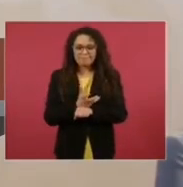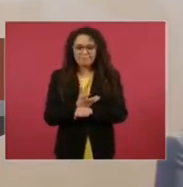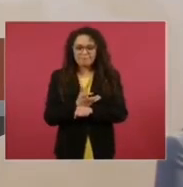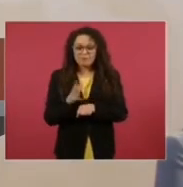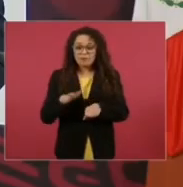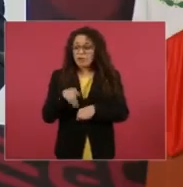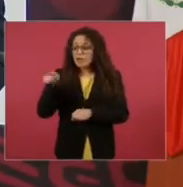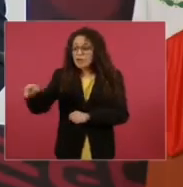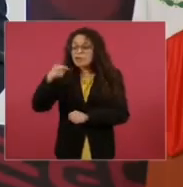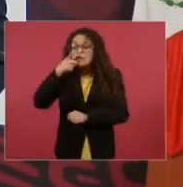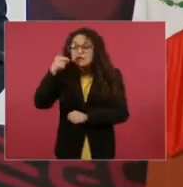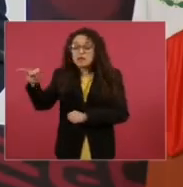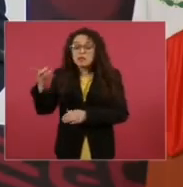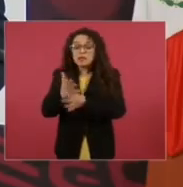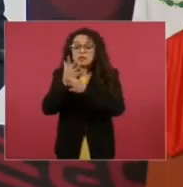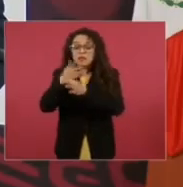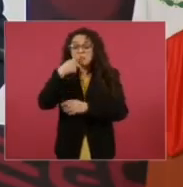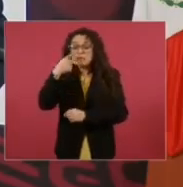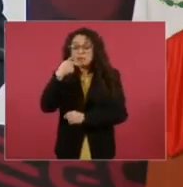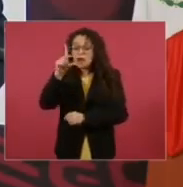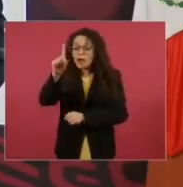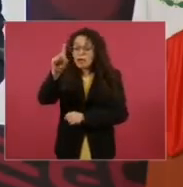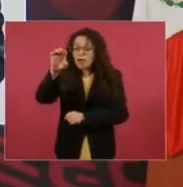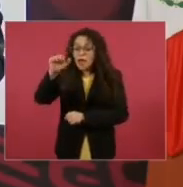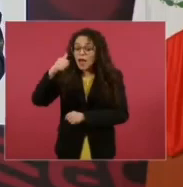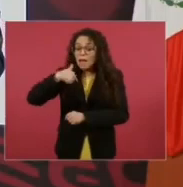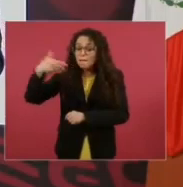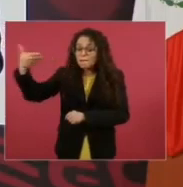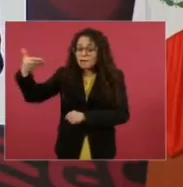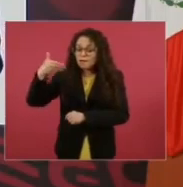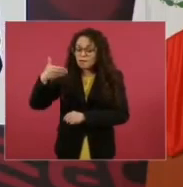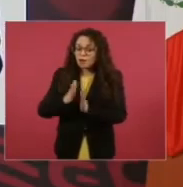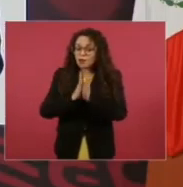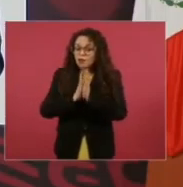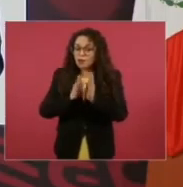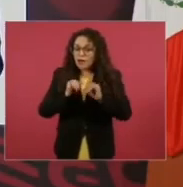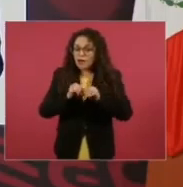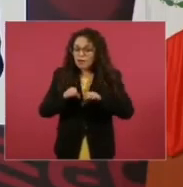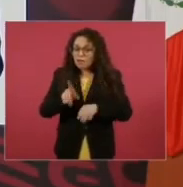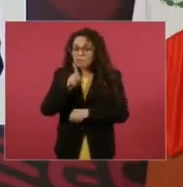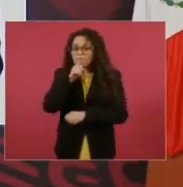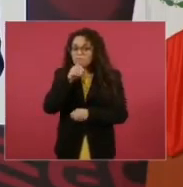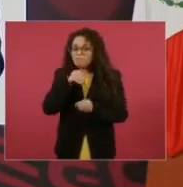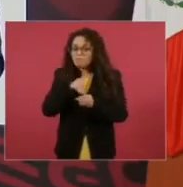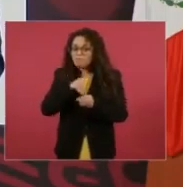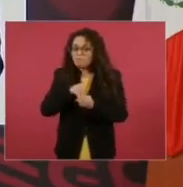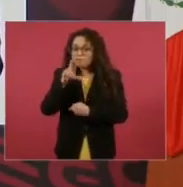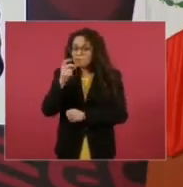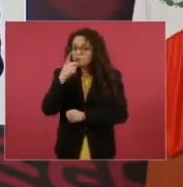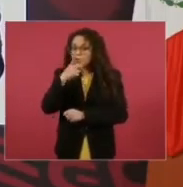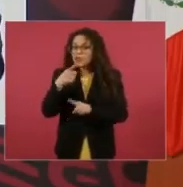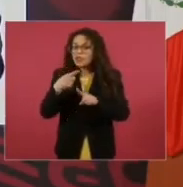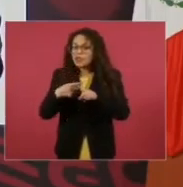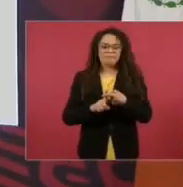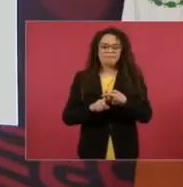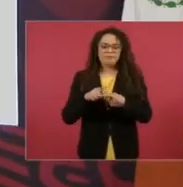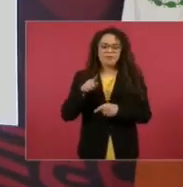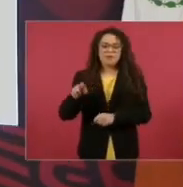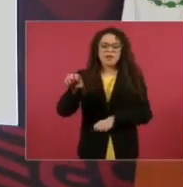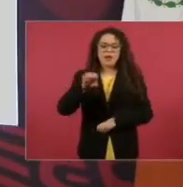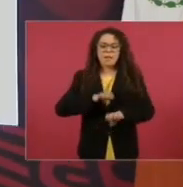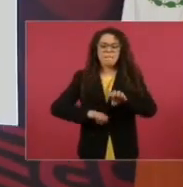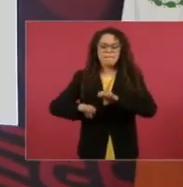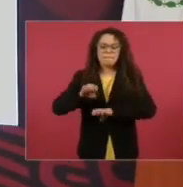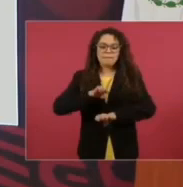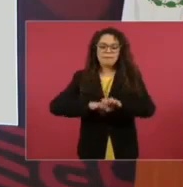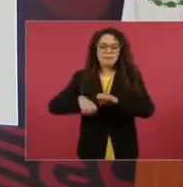esa investigación, junto con la DEA, es una completa mentira. Una completa mentira. Así es,